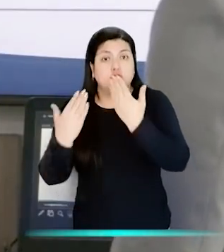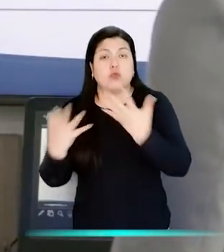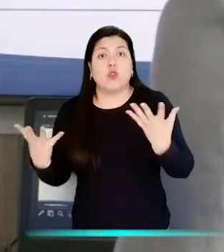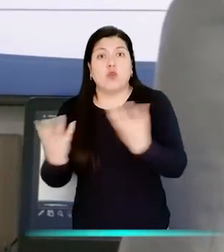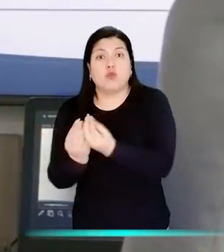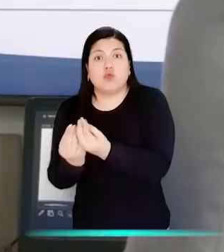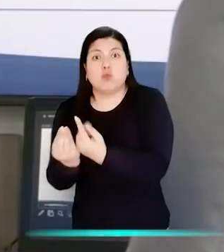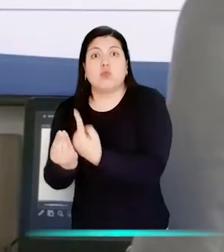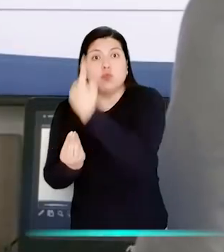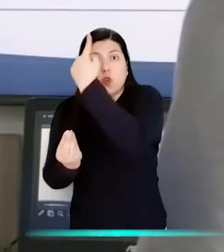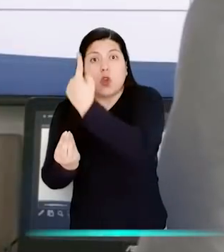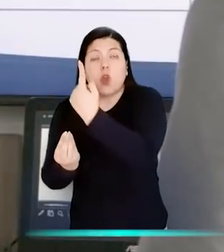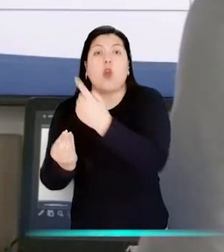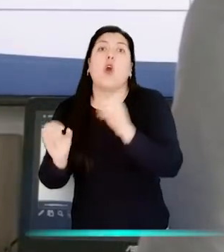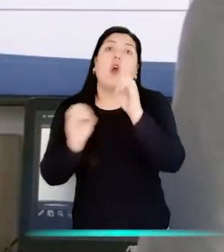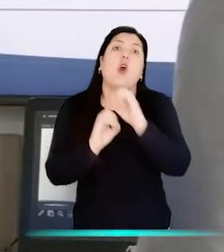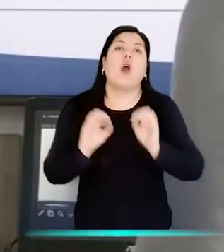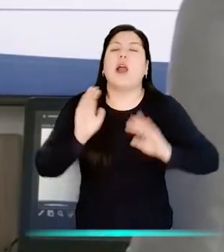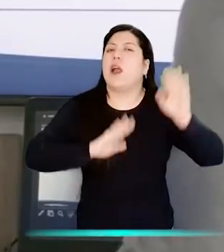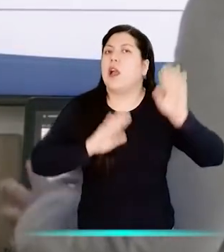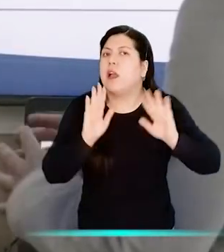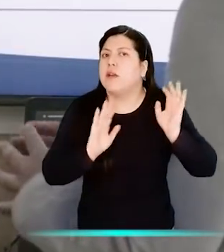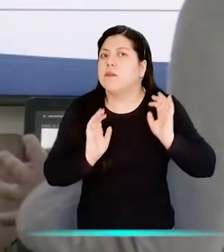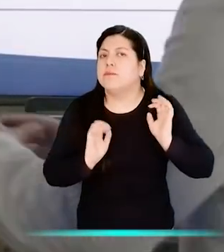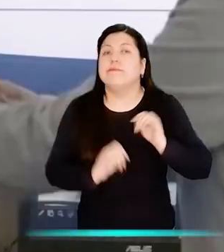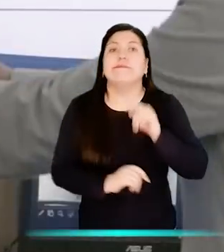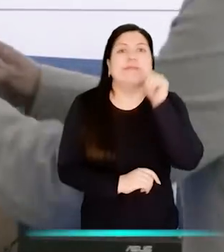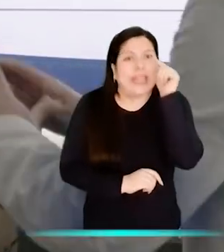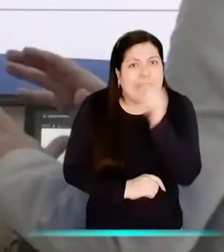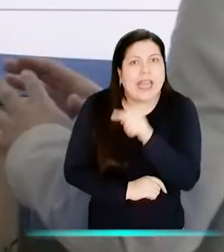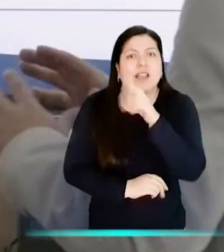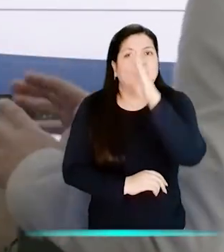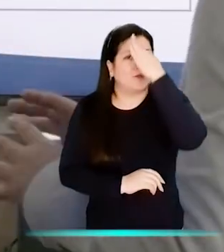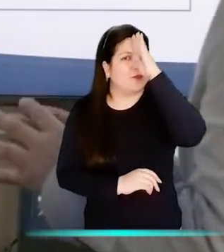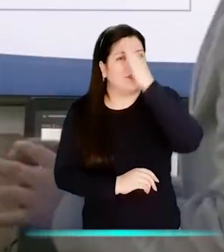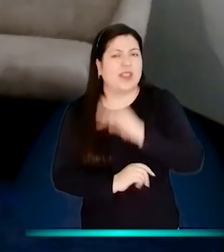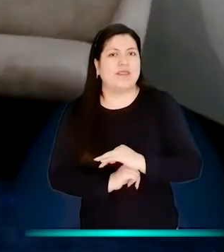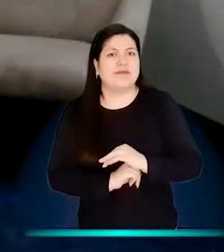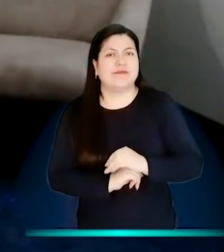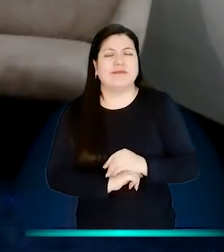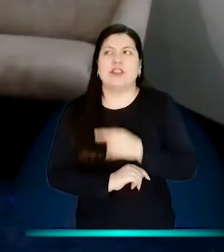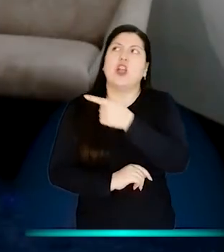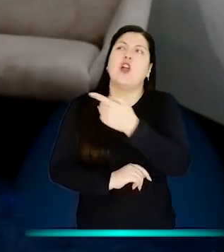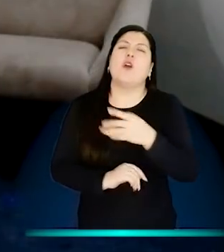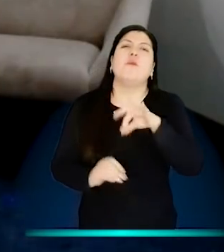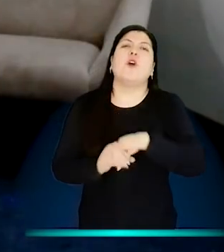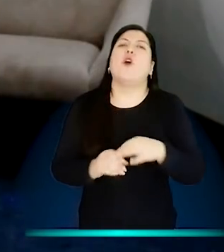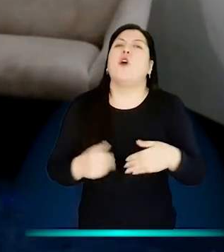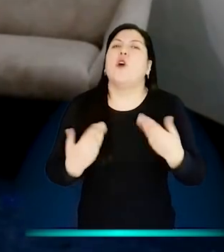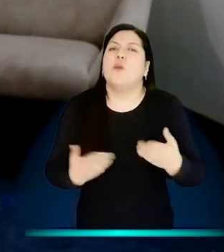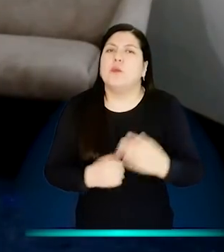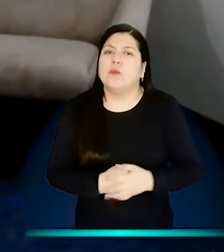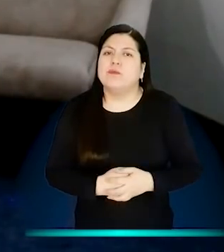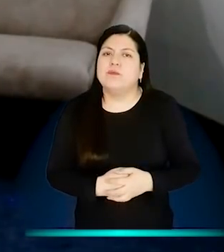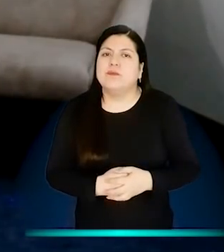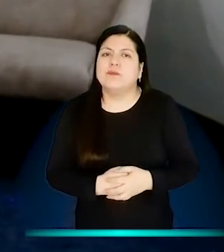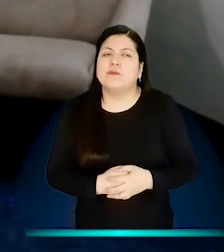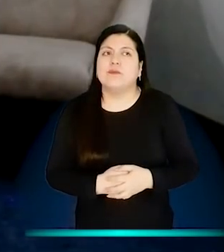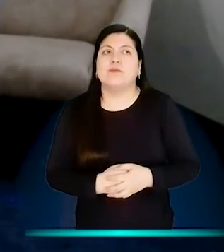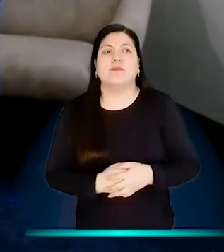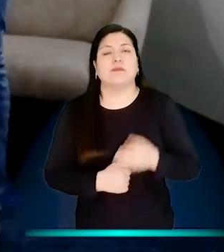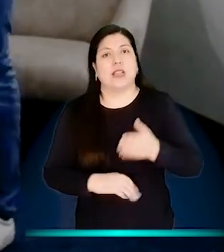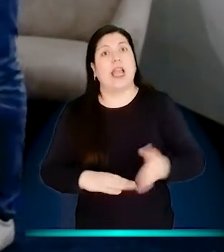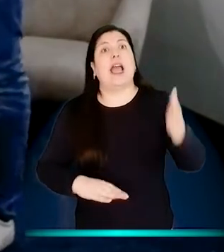es válido por el partido o por el candidato? Ahí también se podría generar la duda de la ciudadanía. Sí. ¿Cómo clasifico yo ese voto?